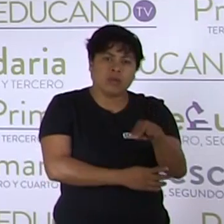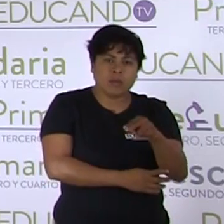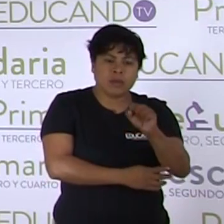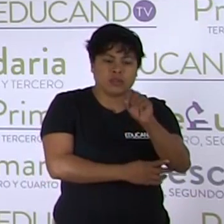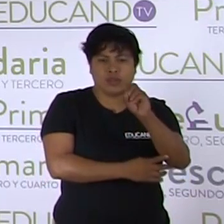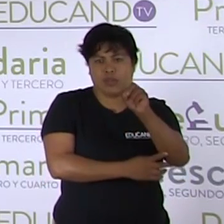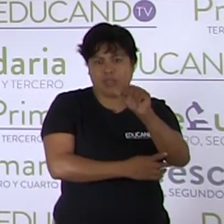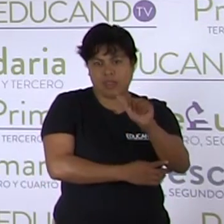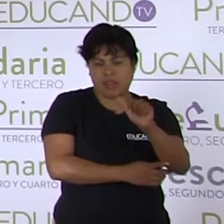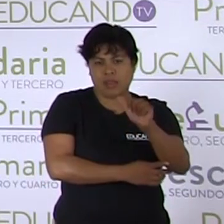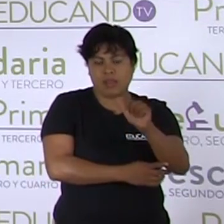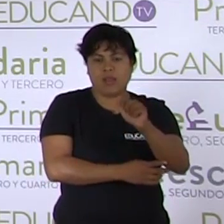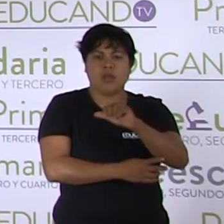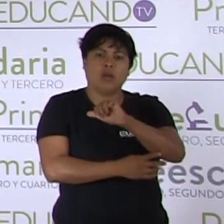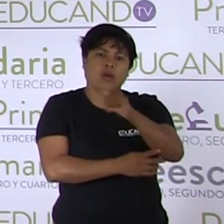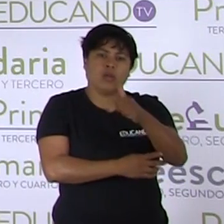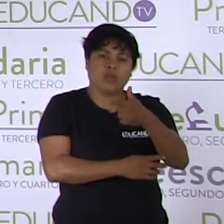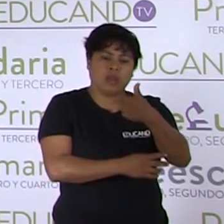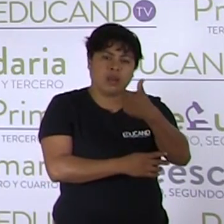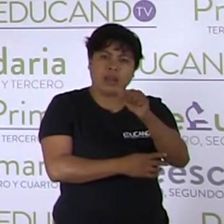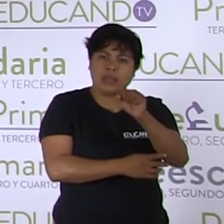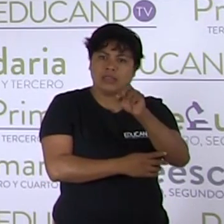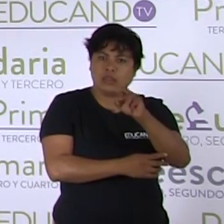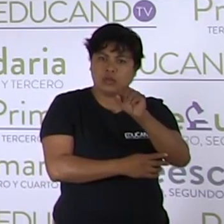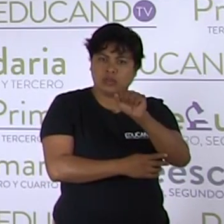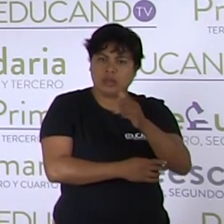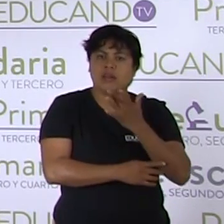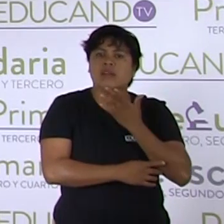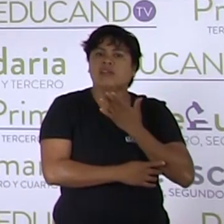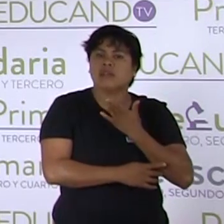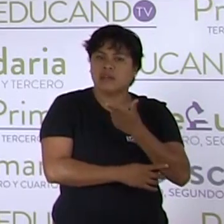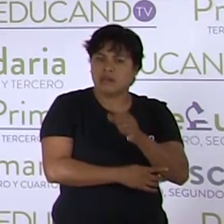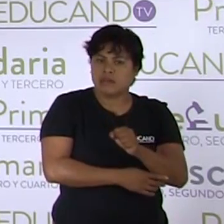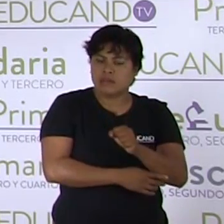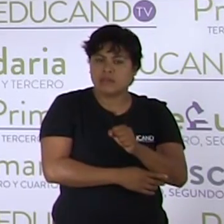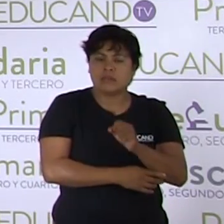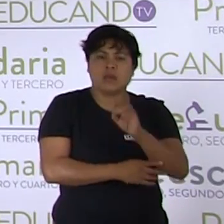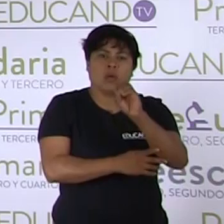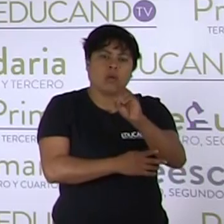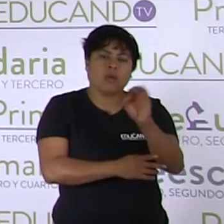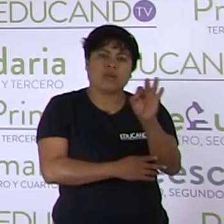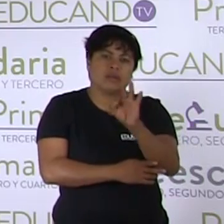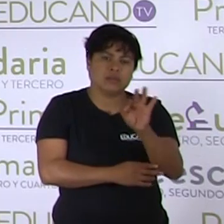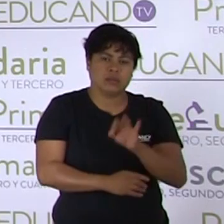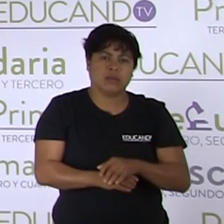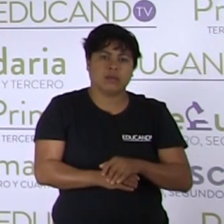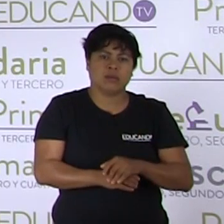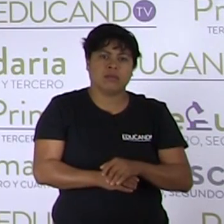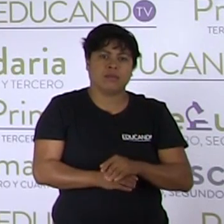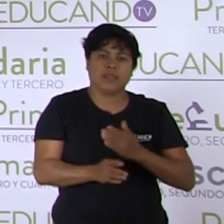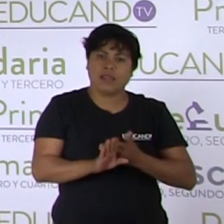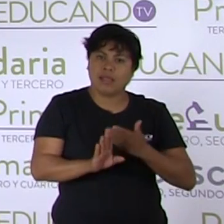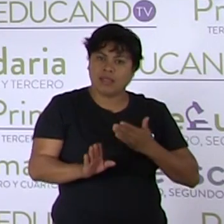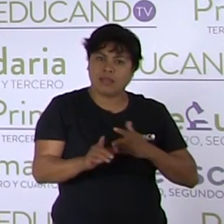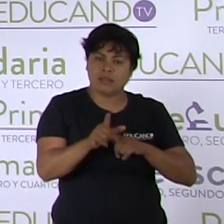soda, otros le van a llamar gaseosa, o incluso, antes de